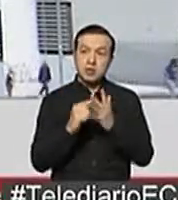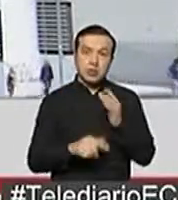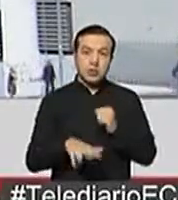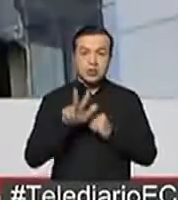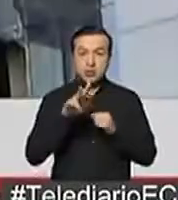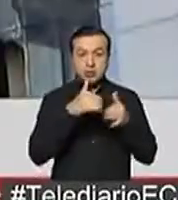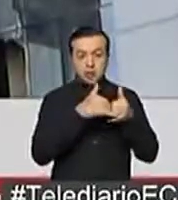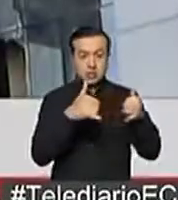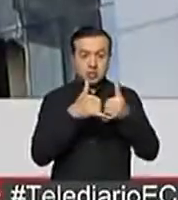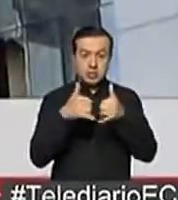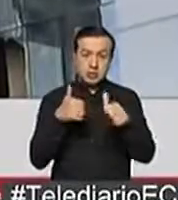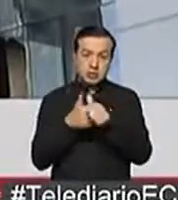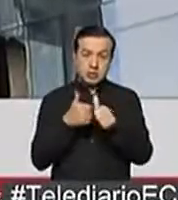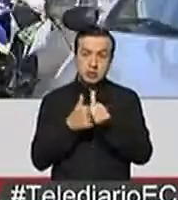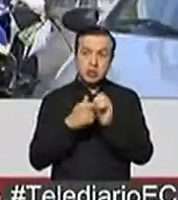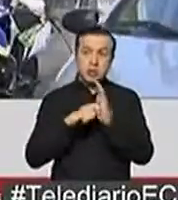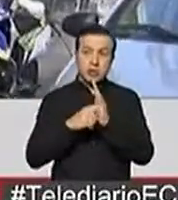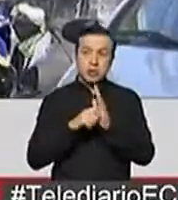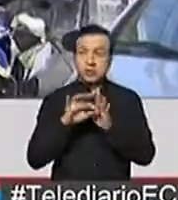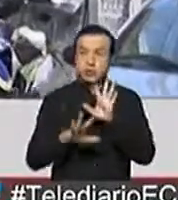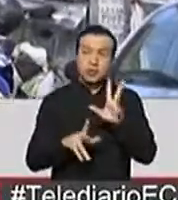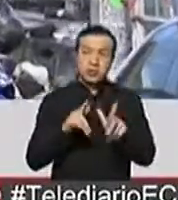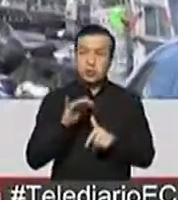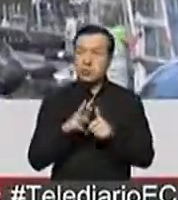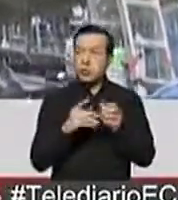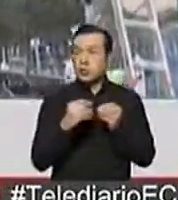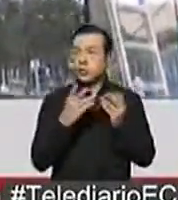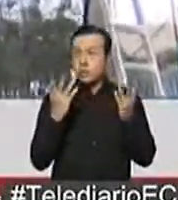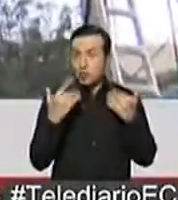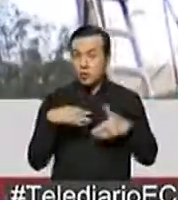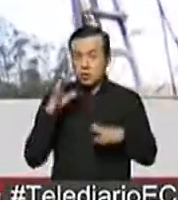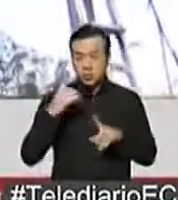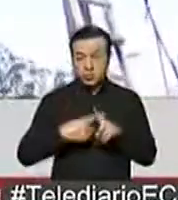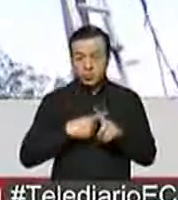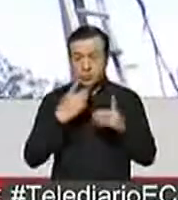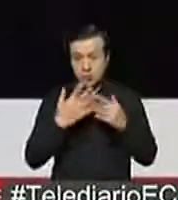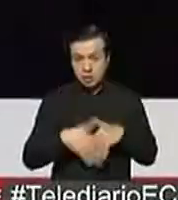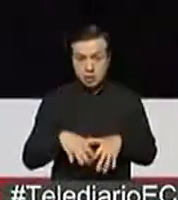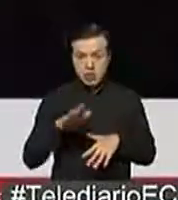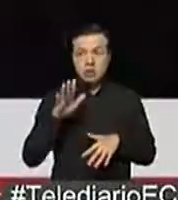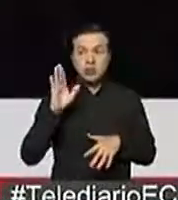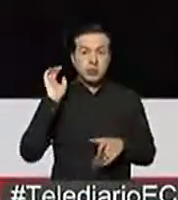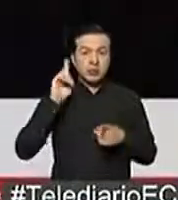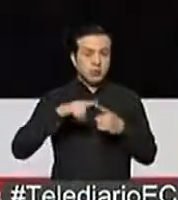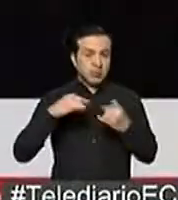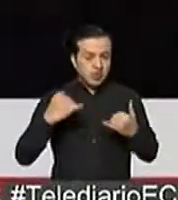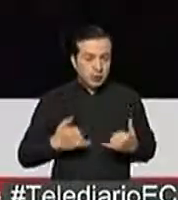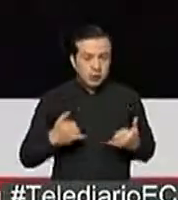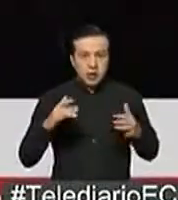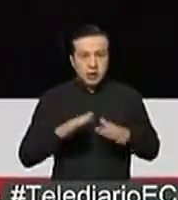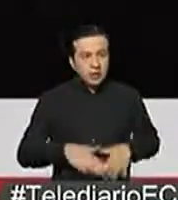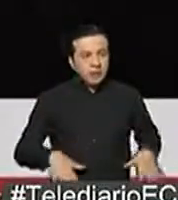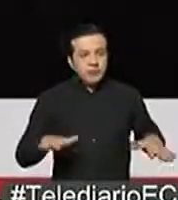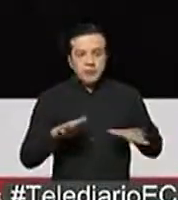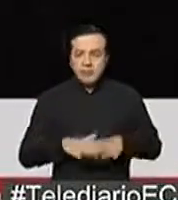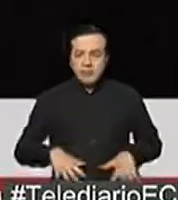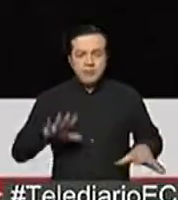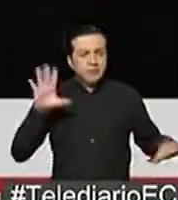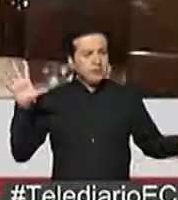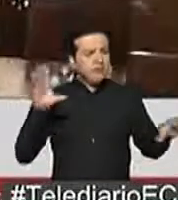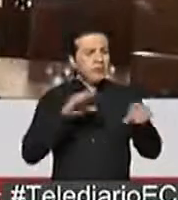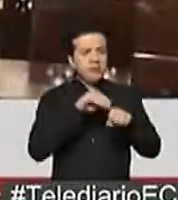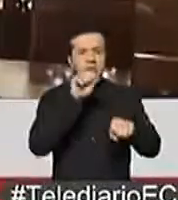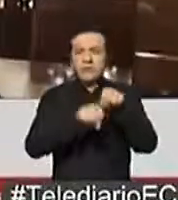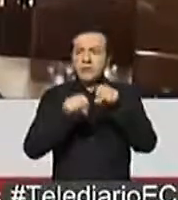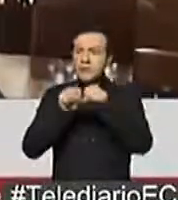3 locales cercanos a la Contraloría en Quito. Se cumplió un mes del paro y los daños aún son visibles. Rompieron las seguridades, mallas, barras, todo se